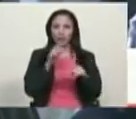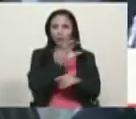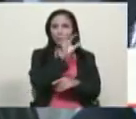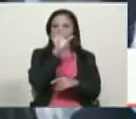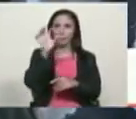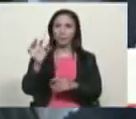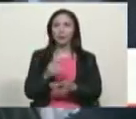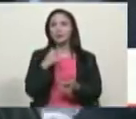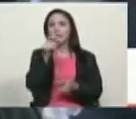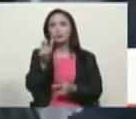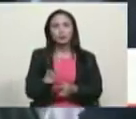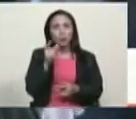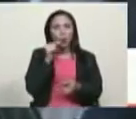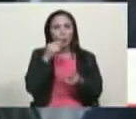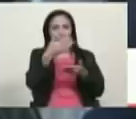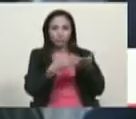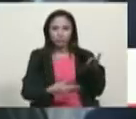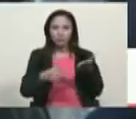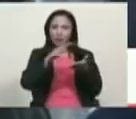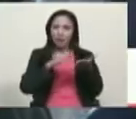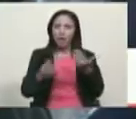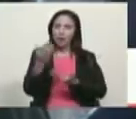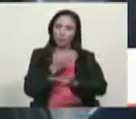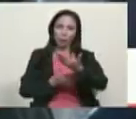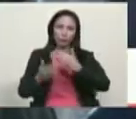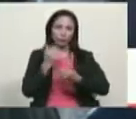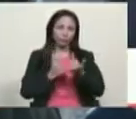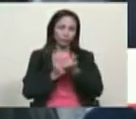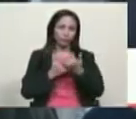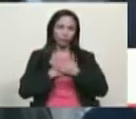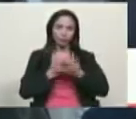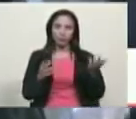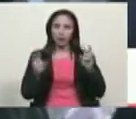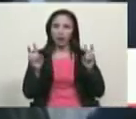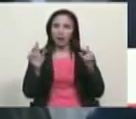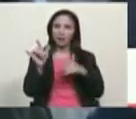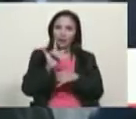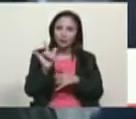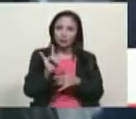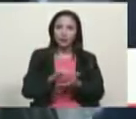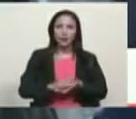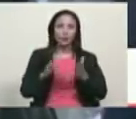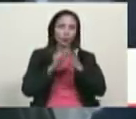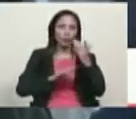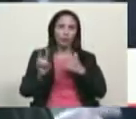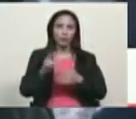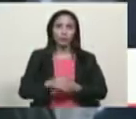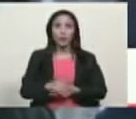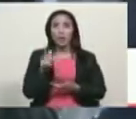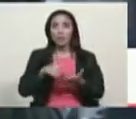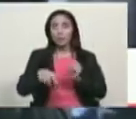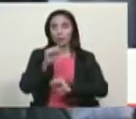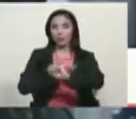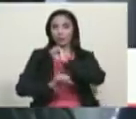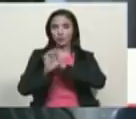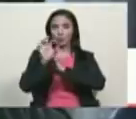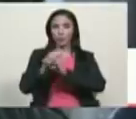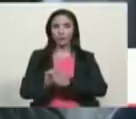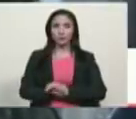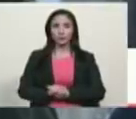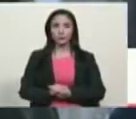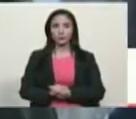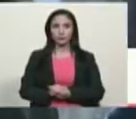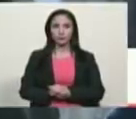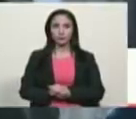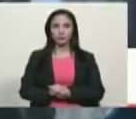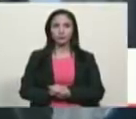Beto, muy, muy solidario con Venezuela ese texto. Después la Red en Defensa de la Humanidad. Usted recuerda